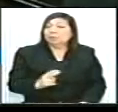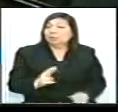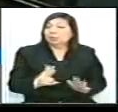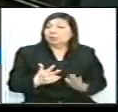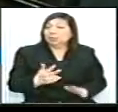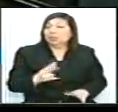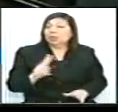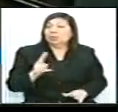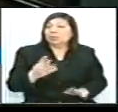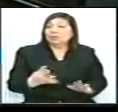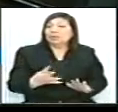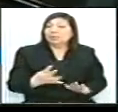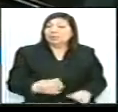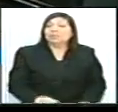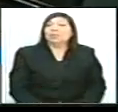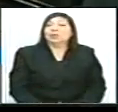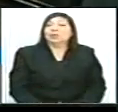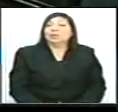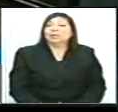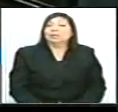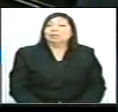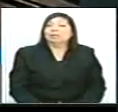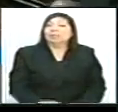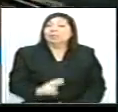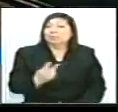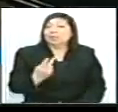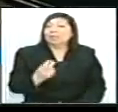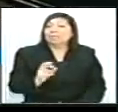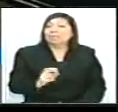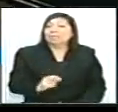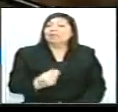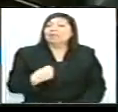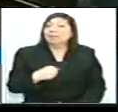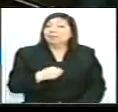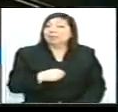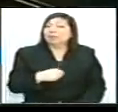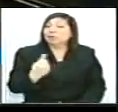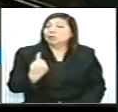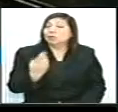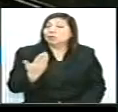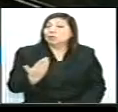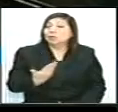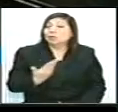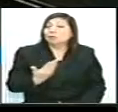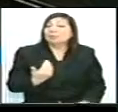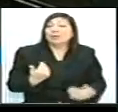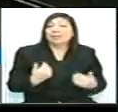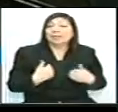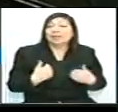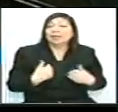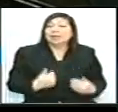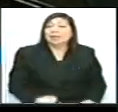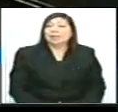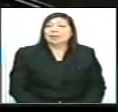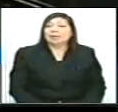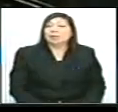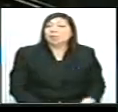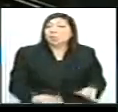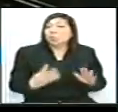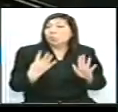2018, 2019 y 2020, nosotros solamente tenemos